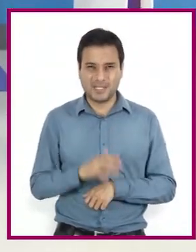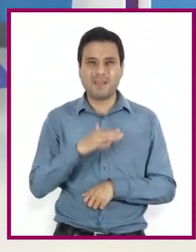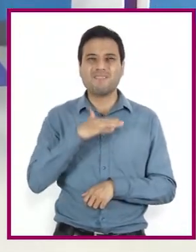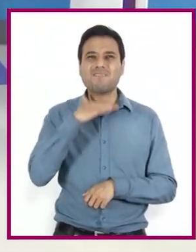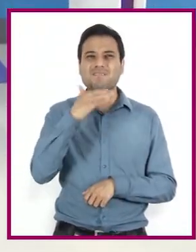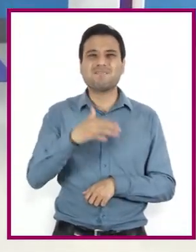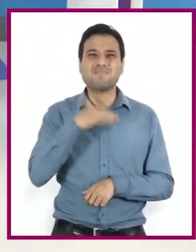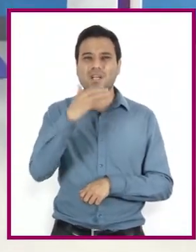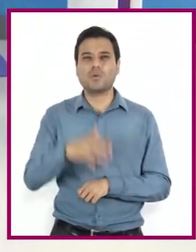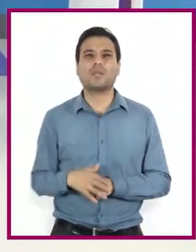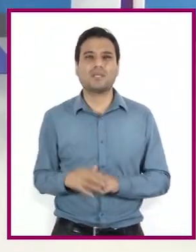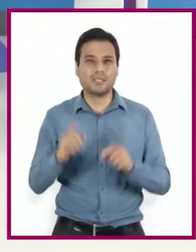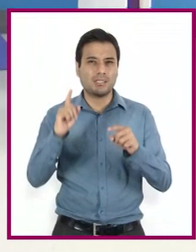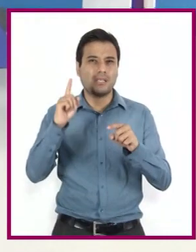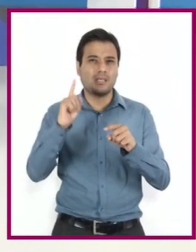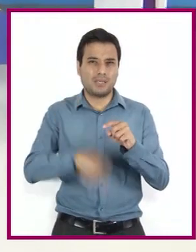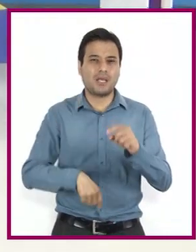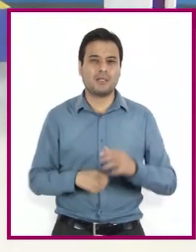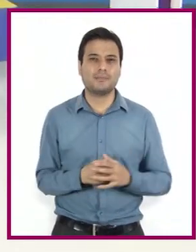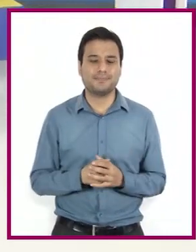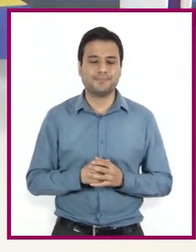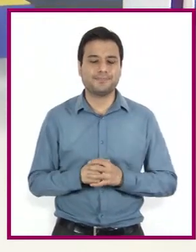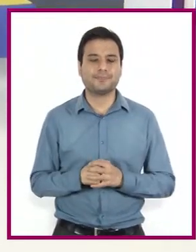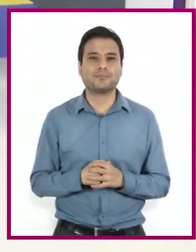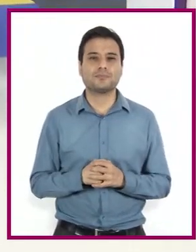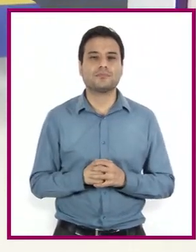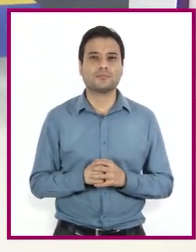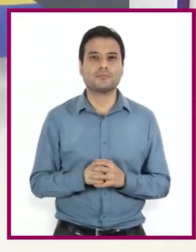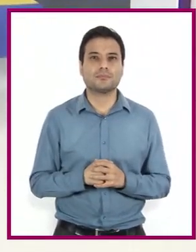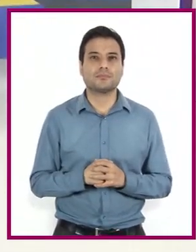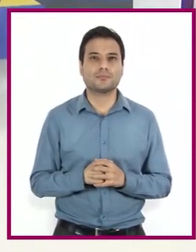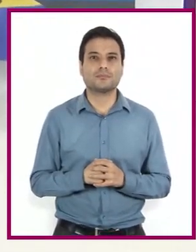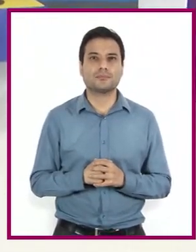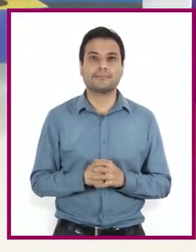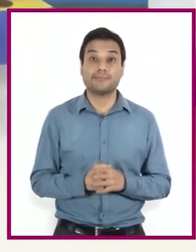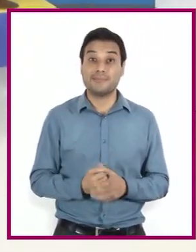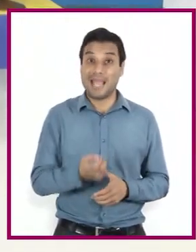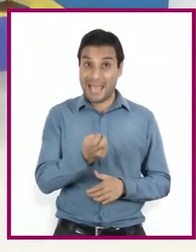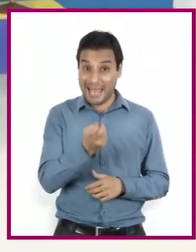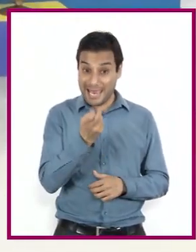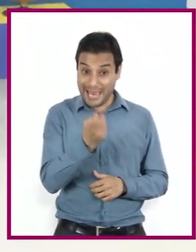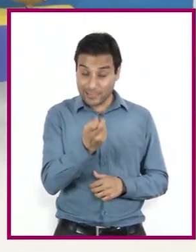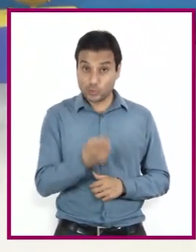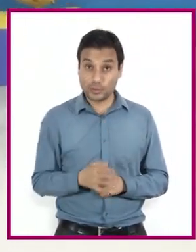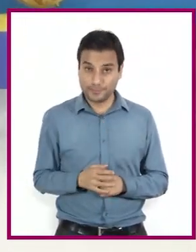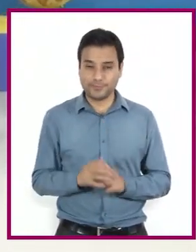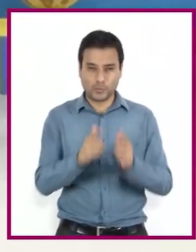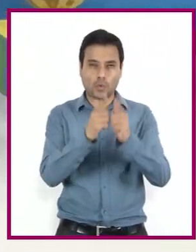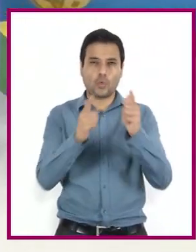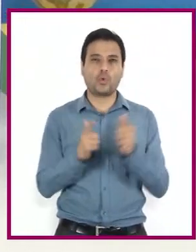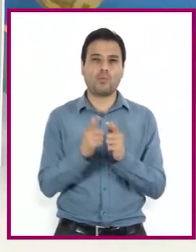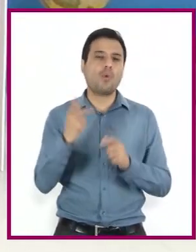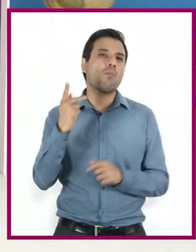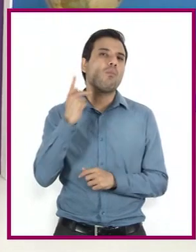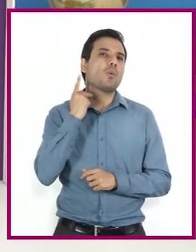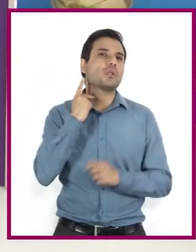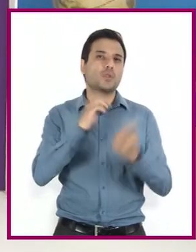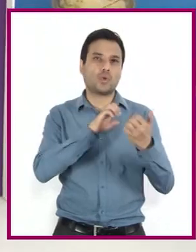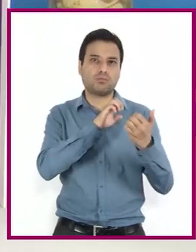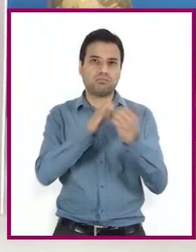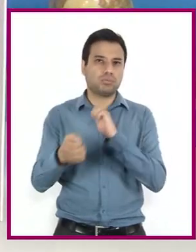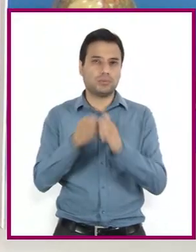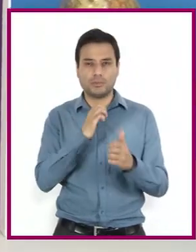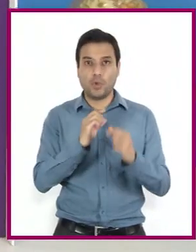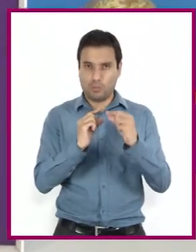y darle independencia del gobierno y del partido oficial. Esto favoreció que los partidos de oposición ocuparan cada